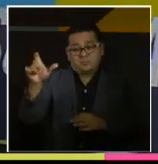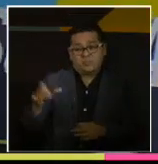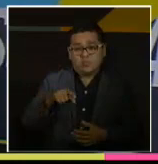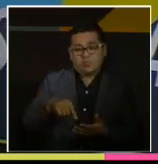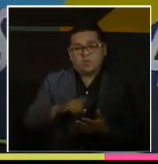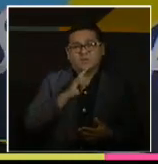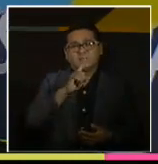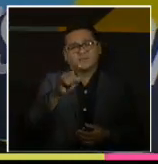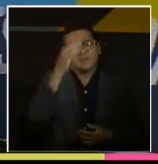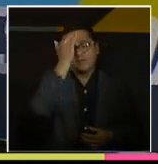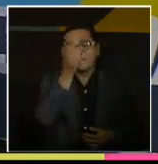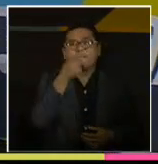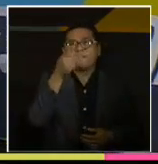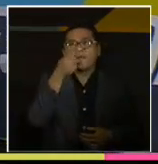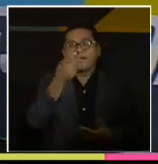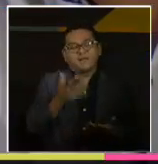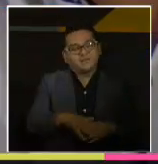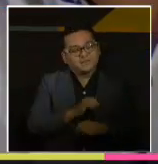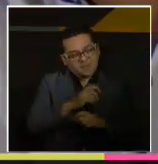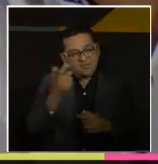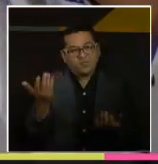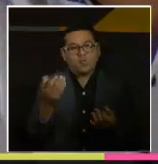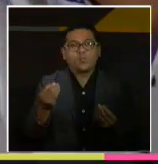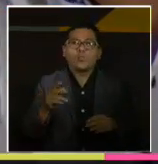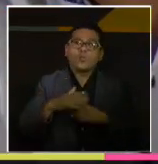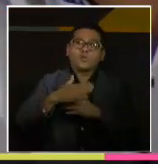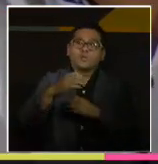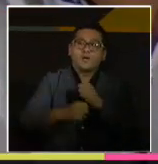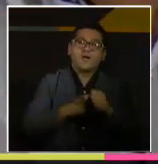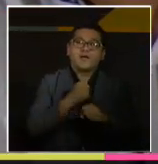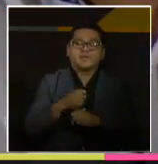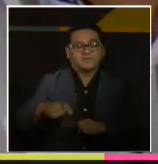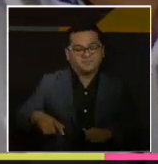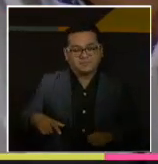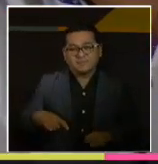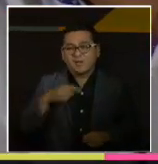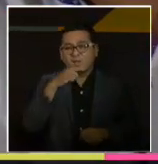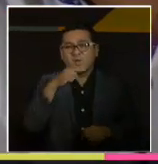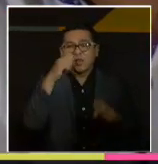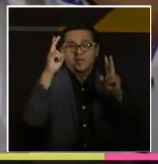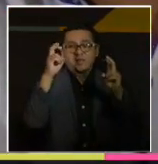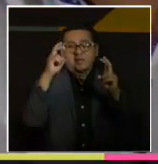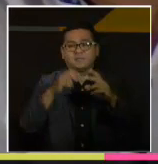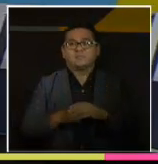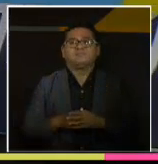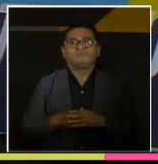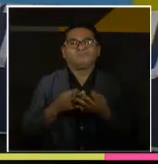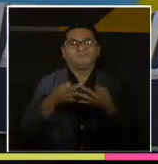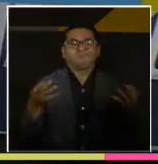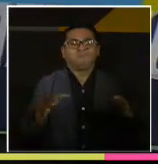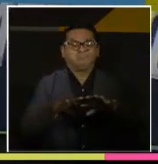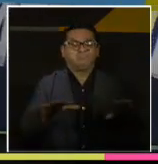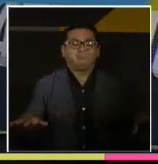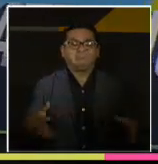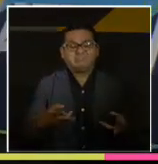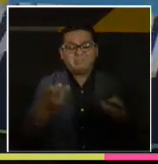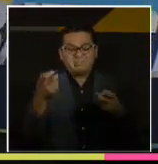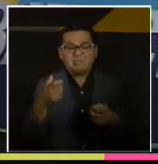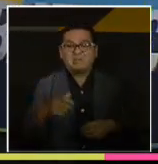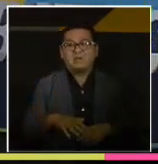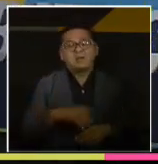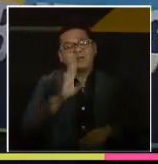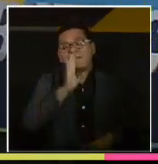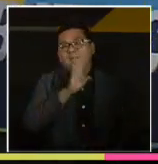para decirle a los mayohablantes que así vamos a estar los próximos años de gobierno. Hablabas del tema de los despojos de tierras. Definitivamente